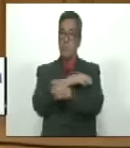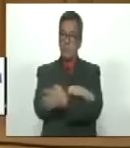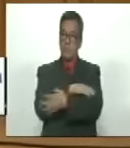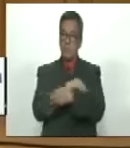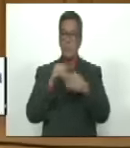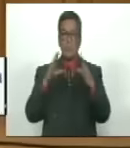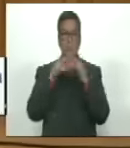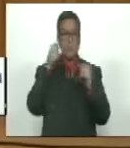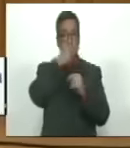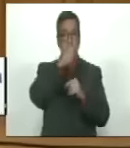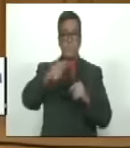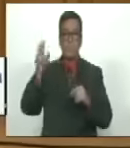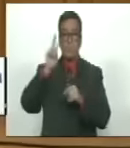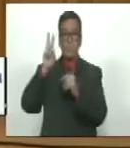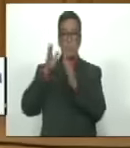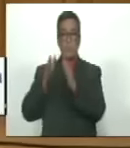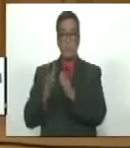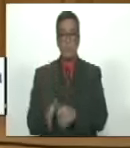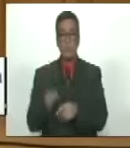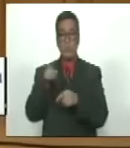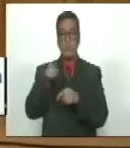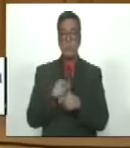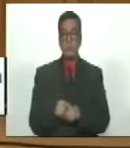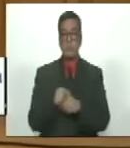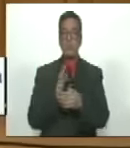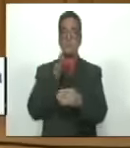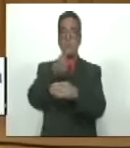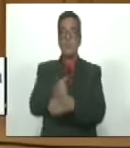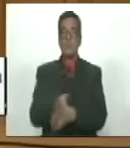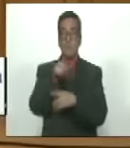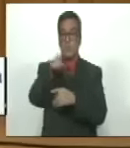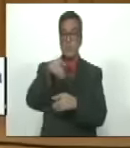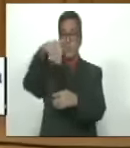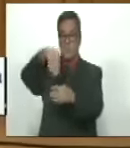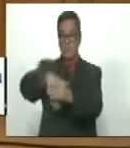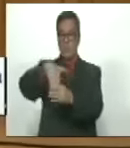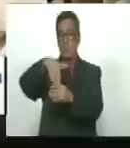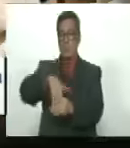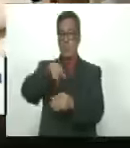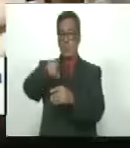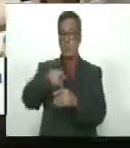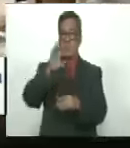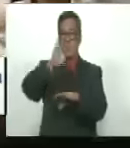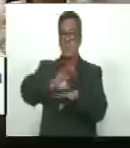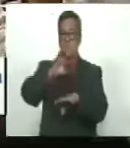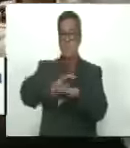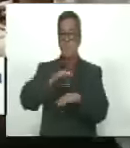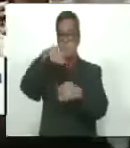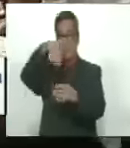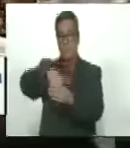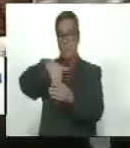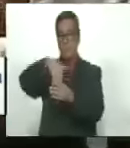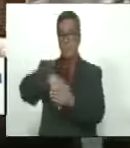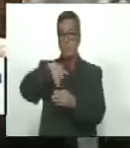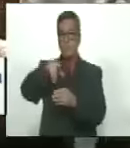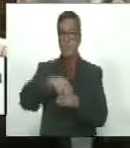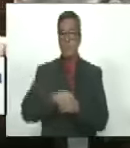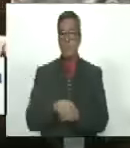abrazador para todo el pueblo venezolano, donde salimos a esas urnas, a esos centros electorales,